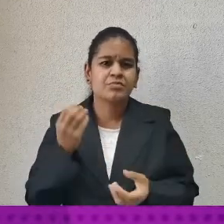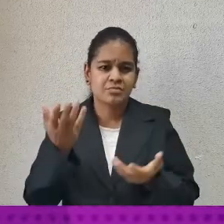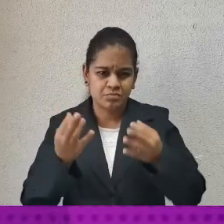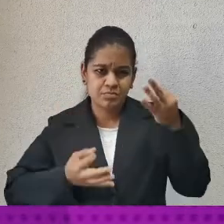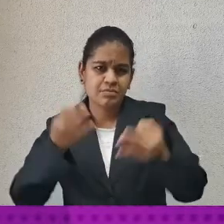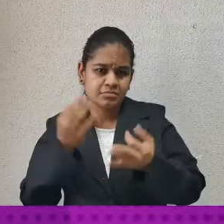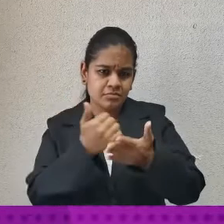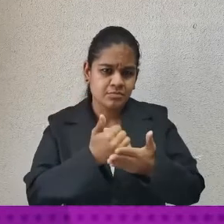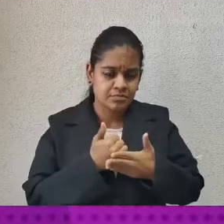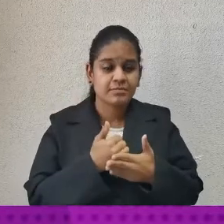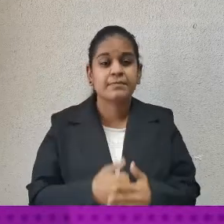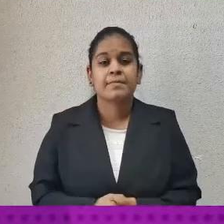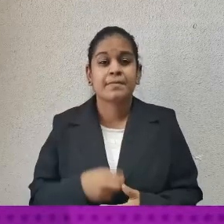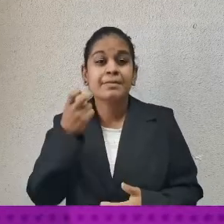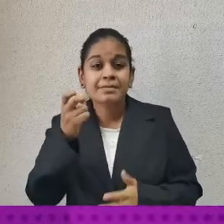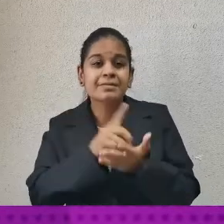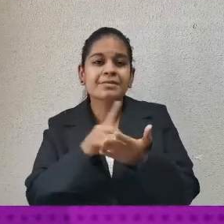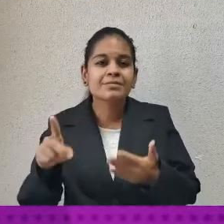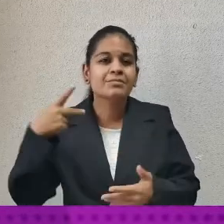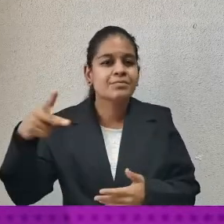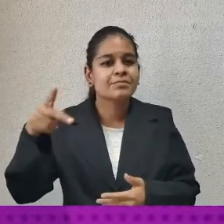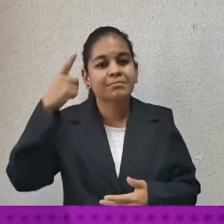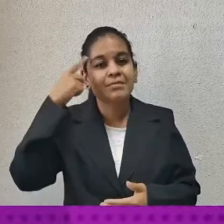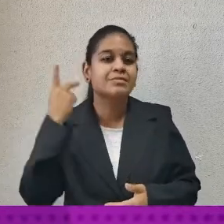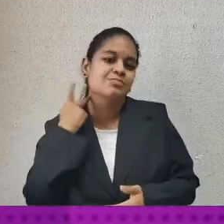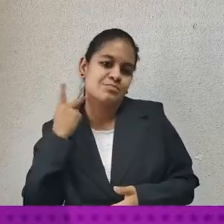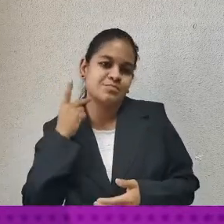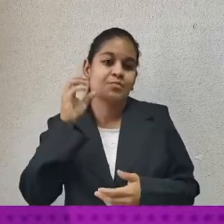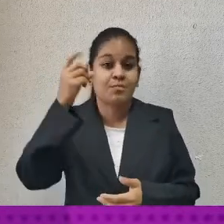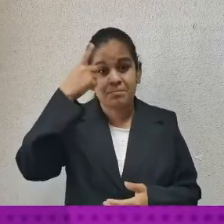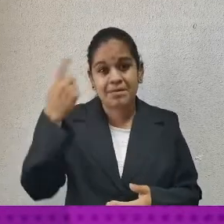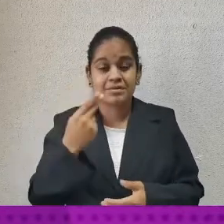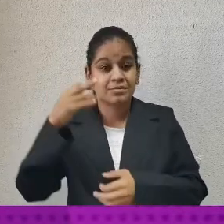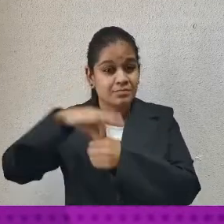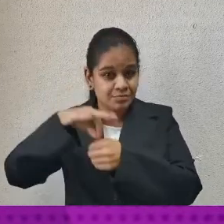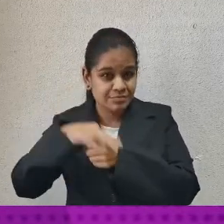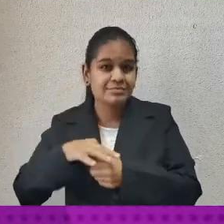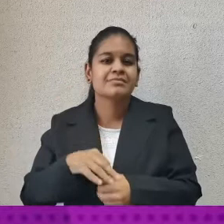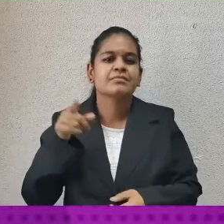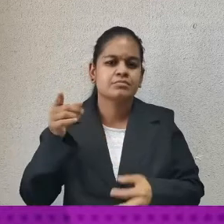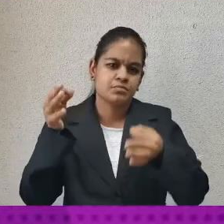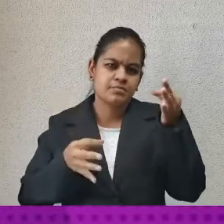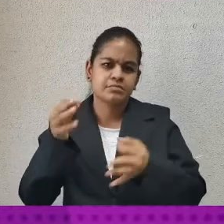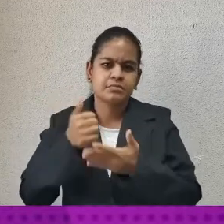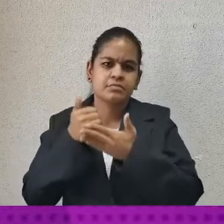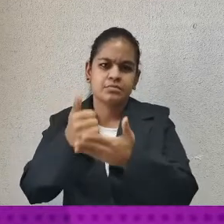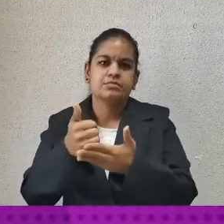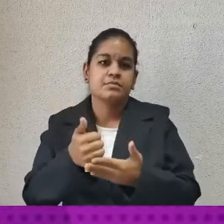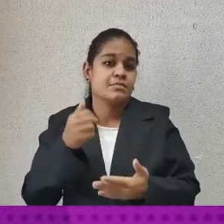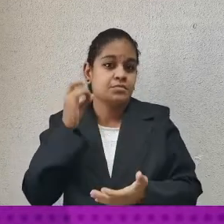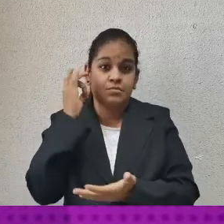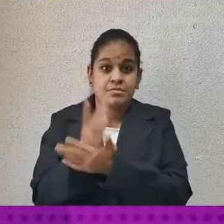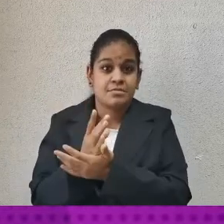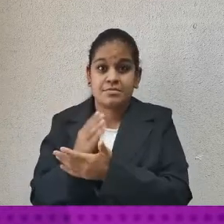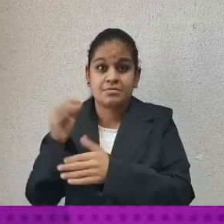decir, los derechos político-electorales están salvaguardados por los tribunales electorales en nuestro país, no solamente en los